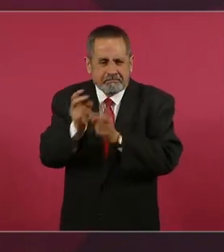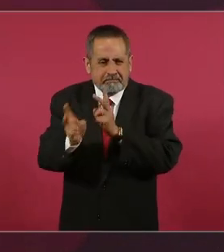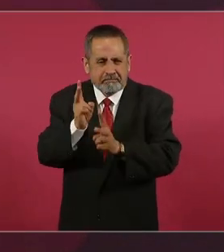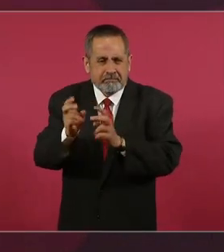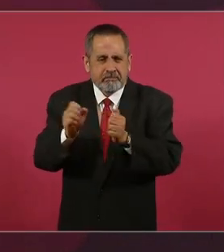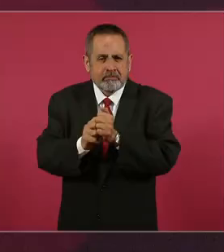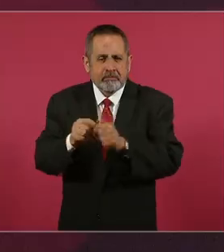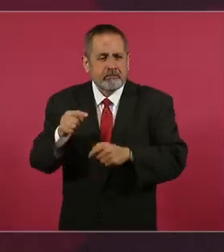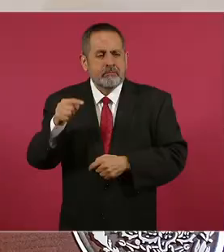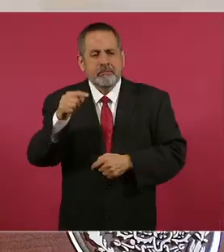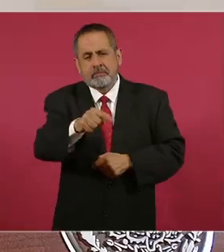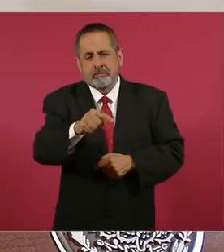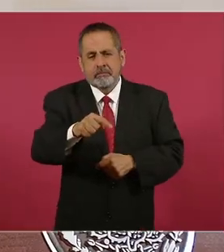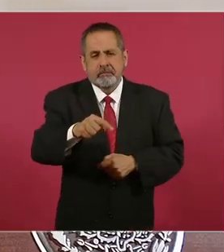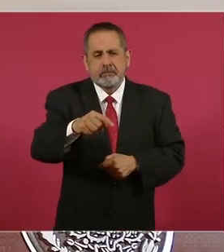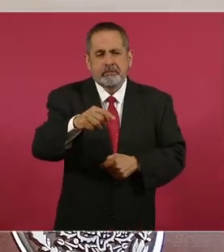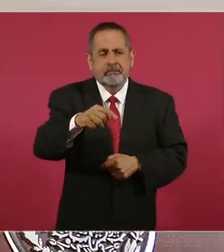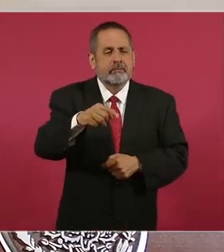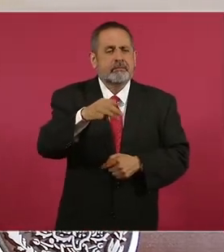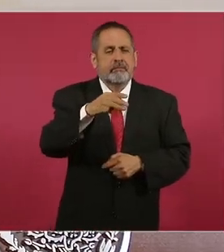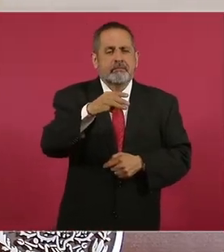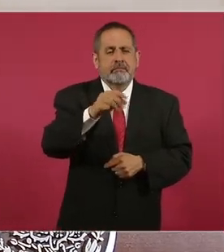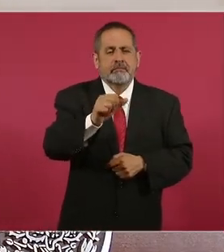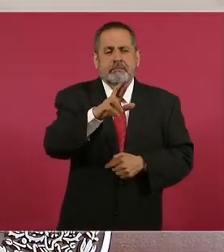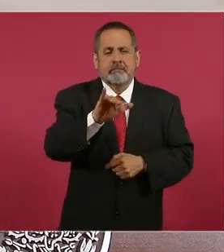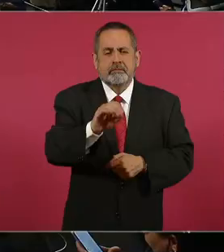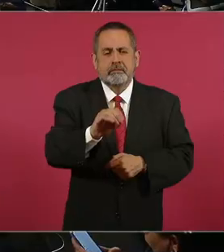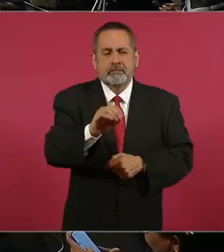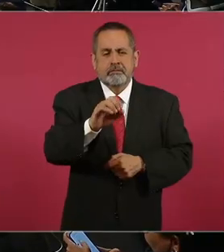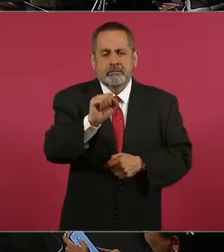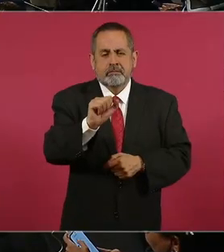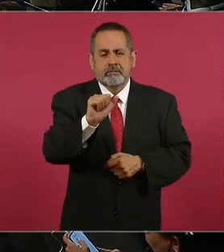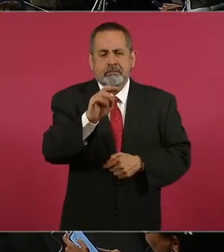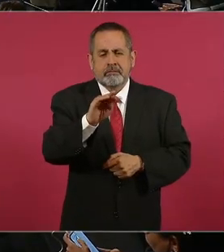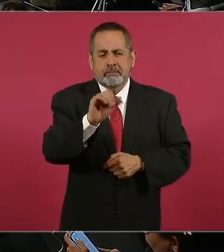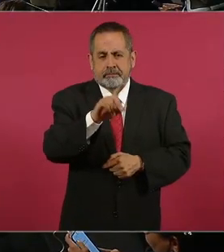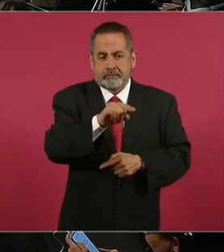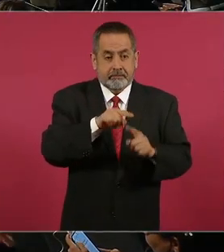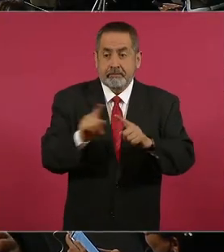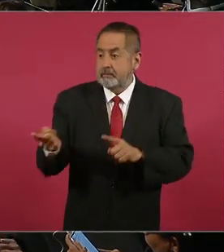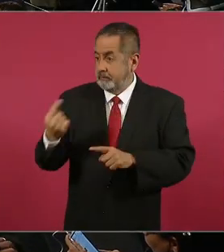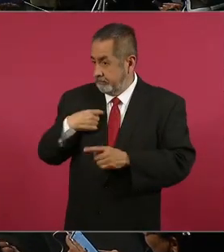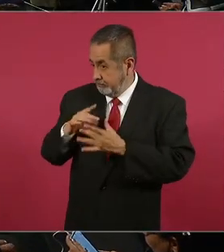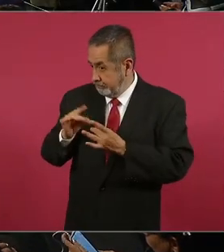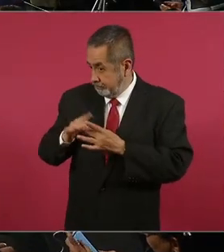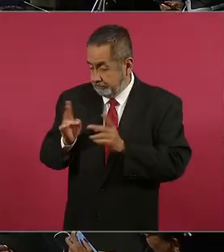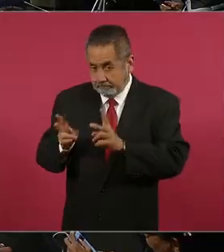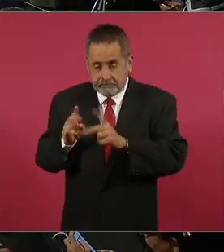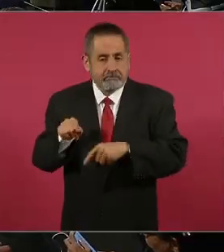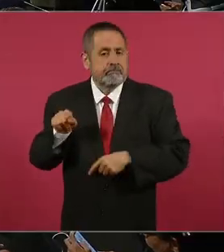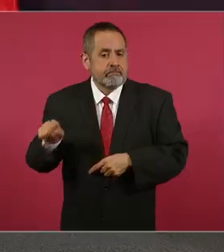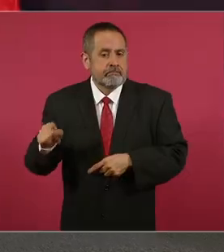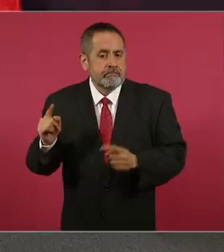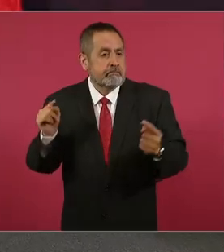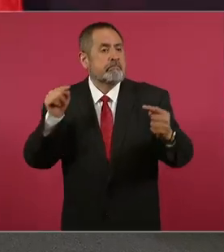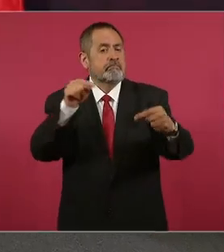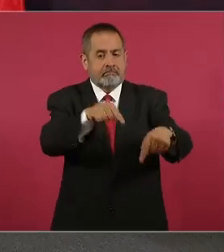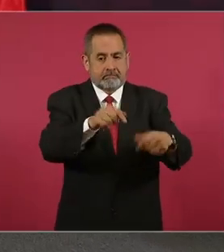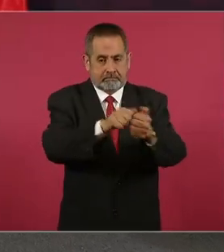al Mayo Zambada y me platicó don Julio, porque antes de ir,